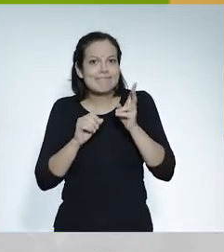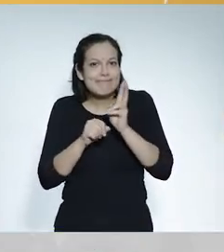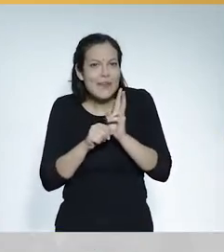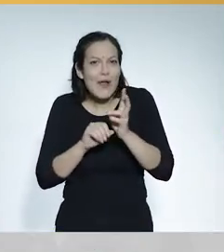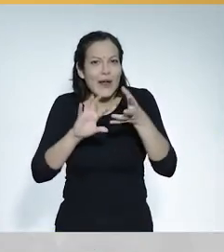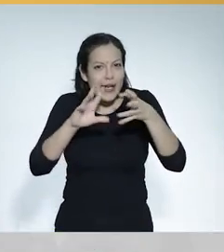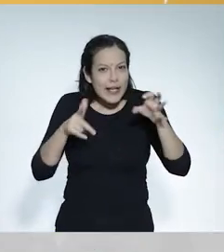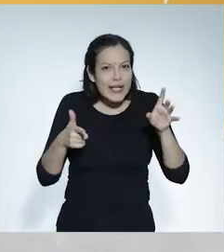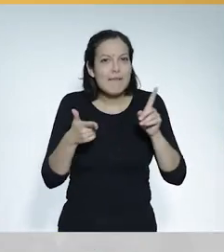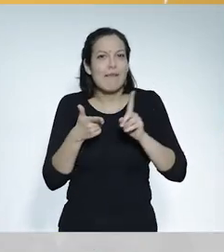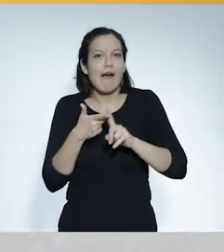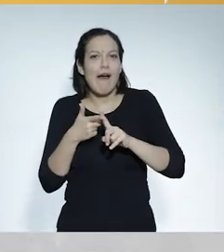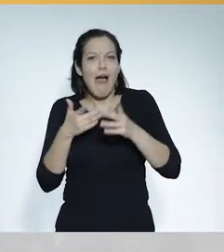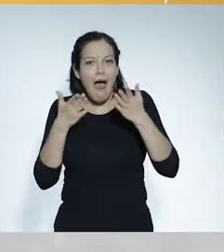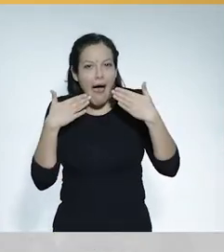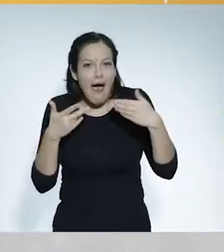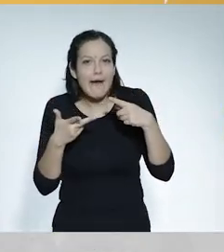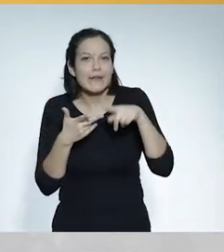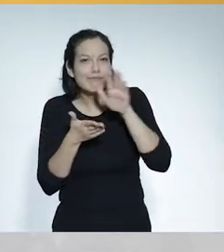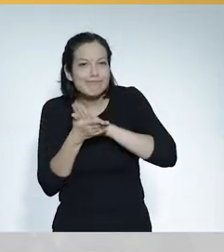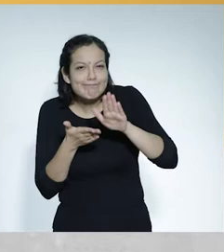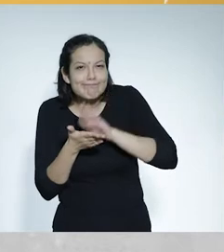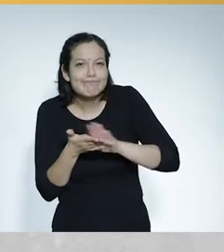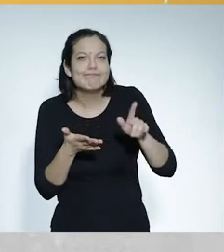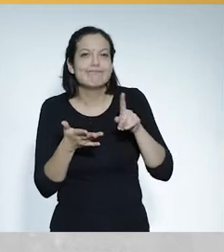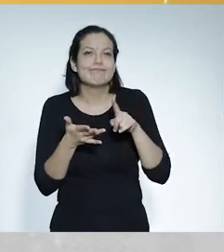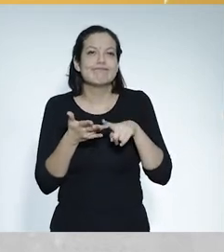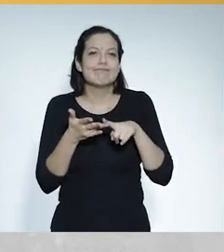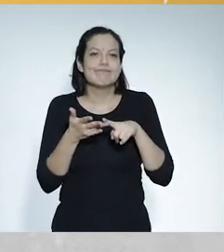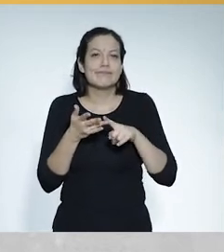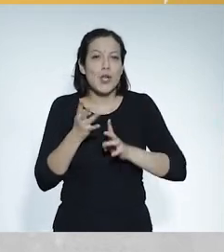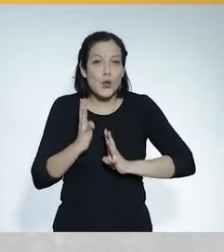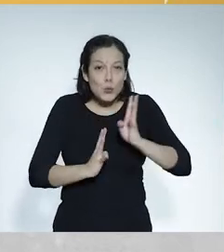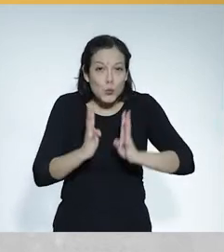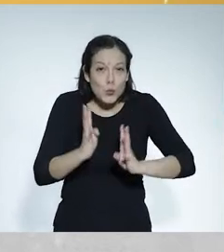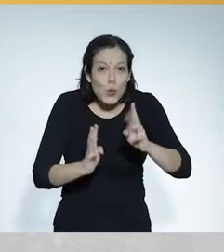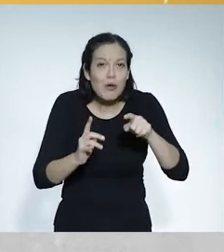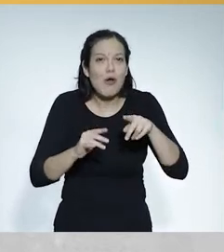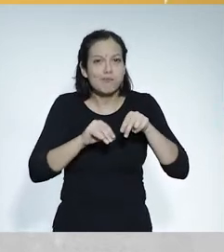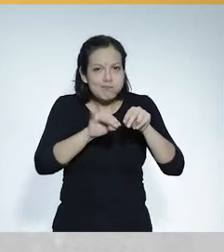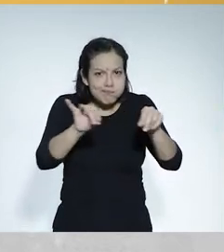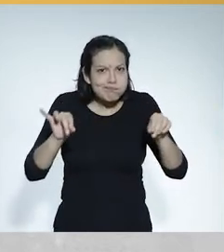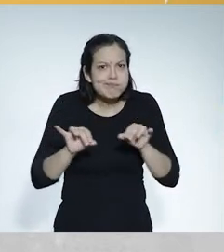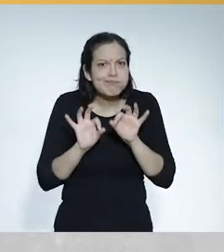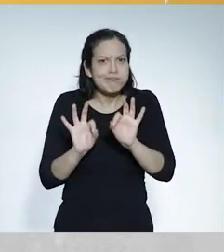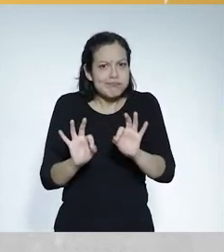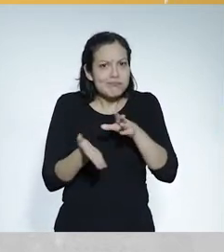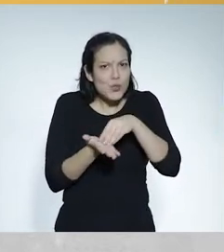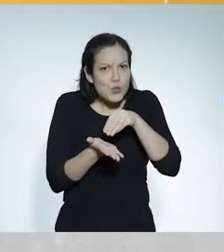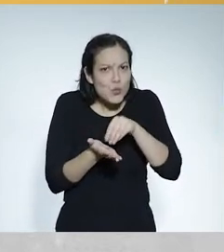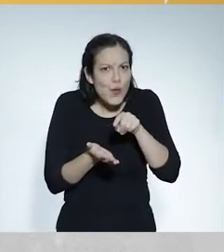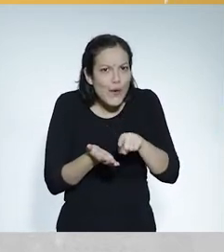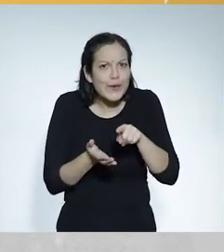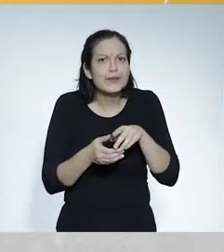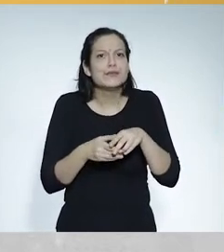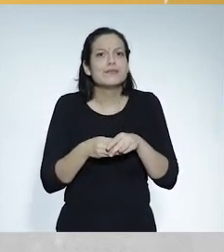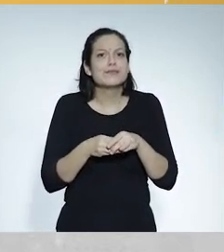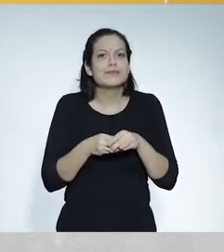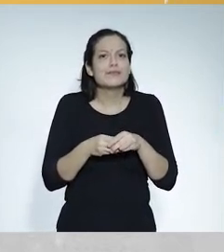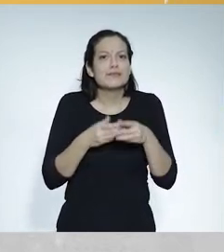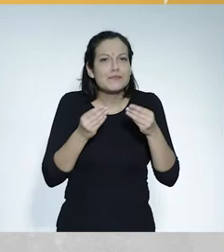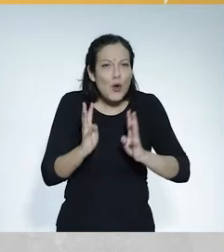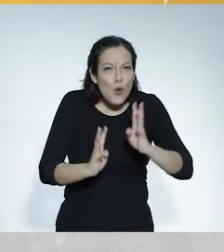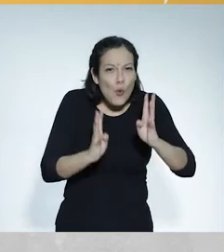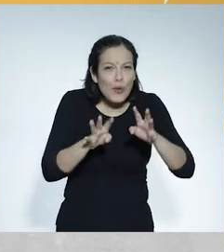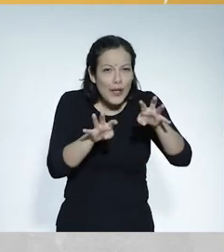el aire, fertilizar el suelo, polinizar los cultivos y